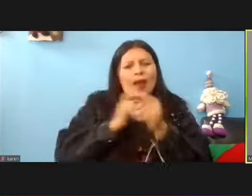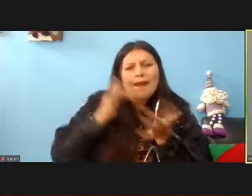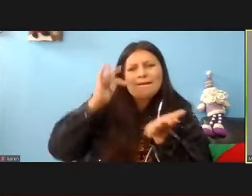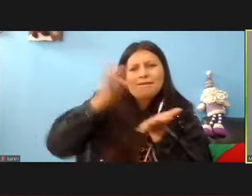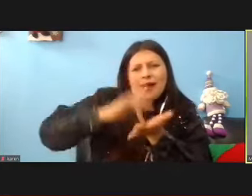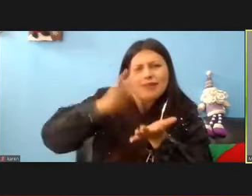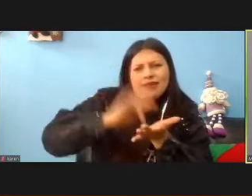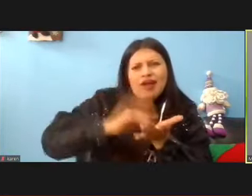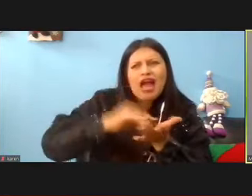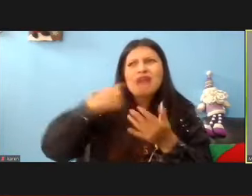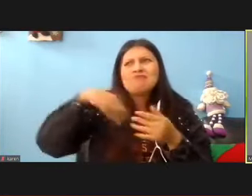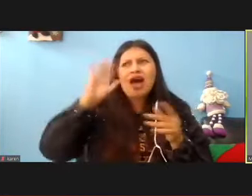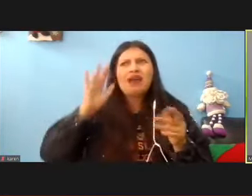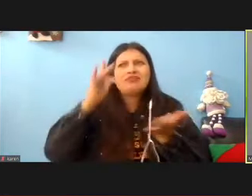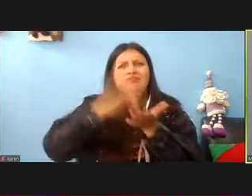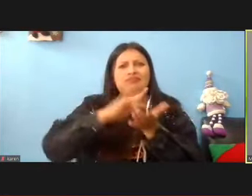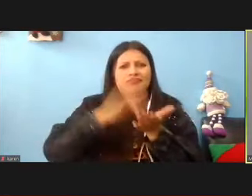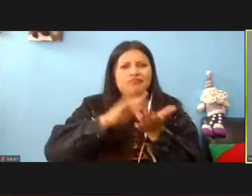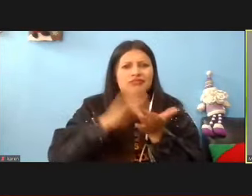una participación